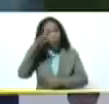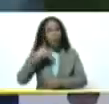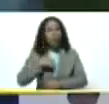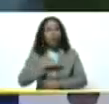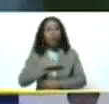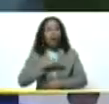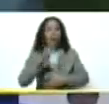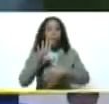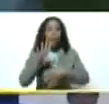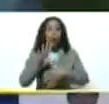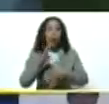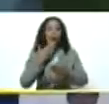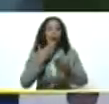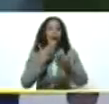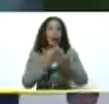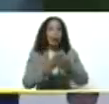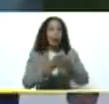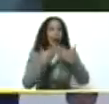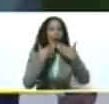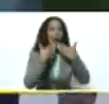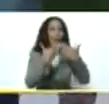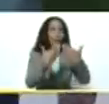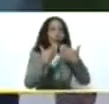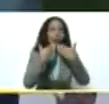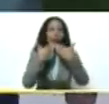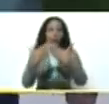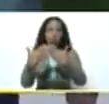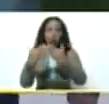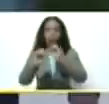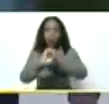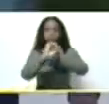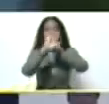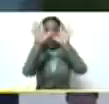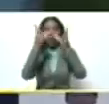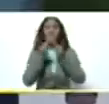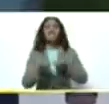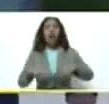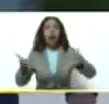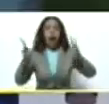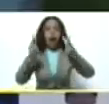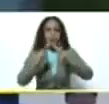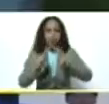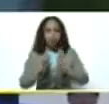América para agradecer las declaraciones valientes